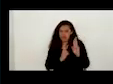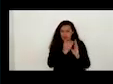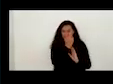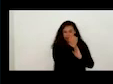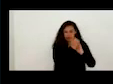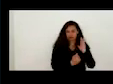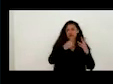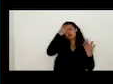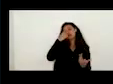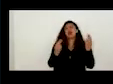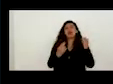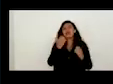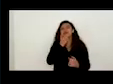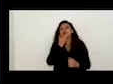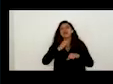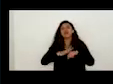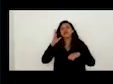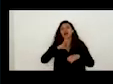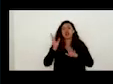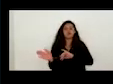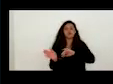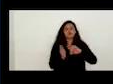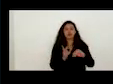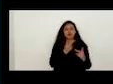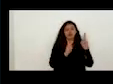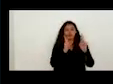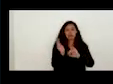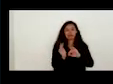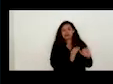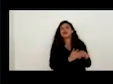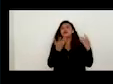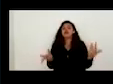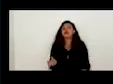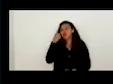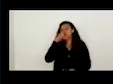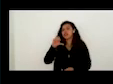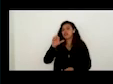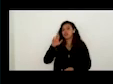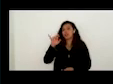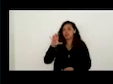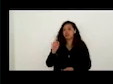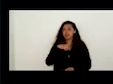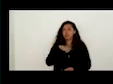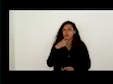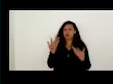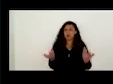de azúcar, dejando a un lado las verduras. Y de cereales nos deja hasta